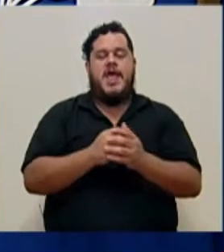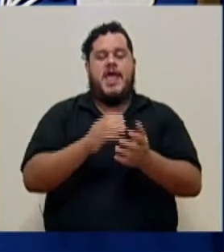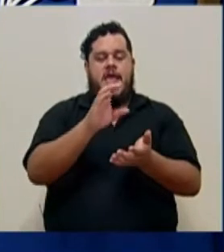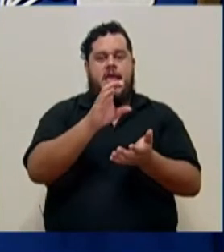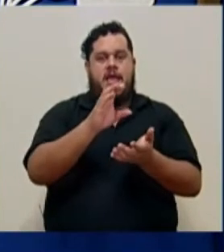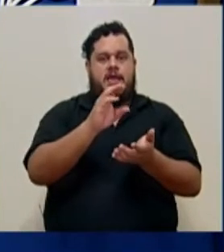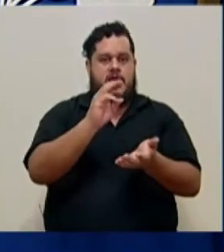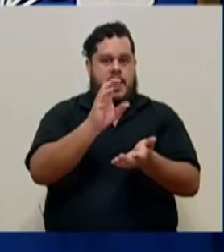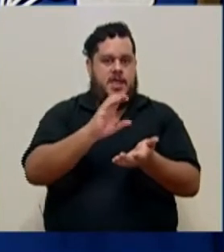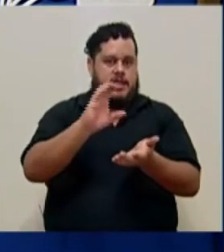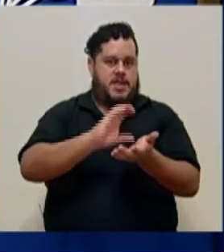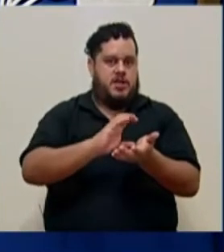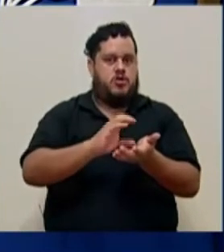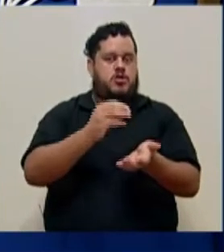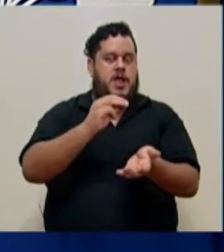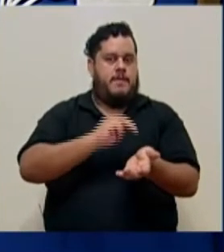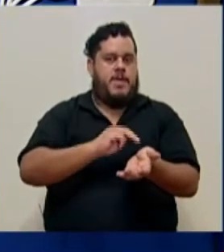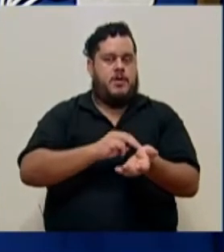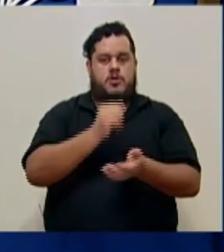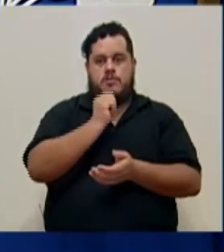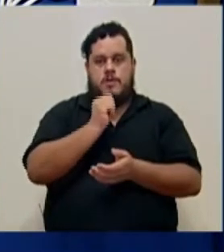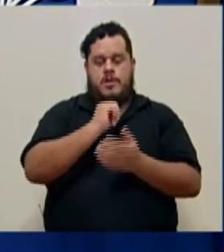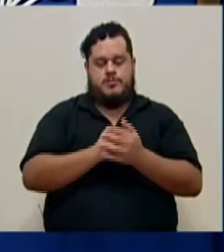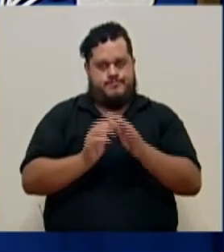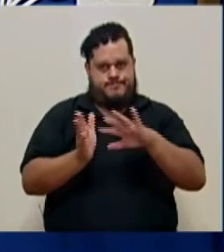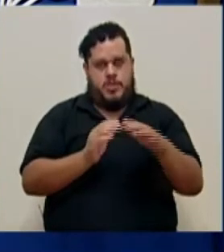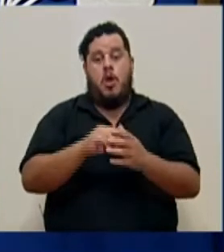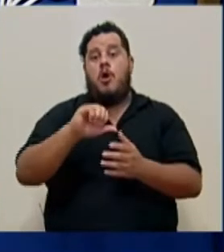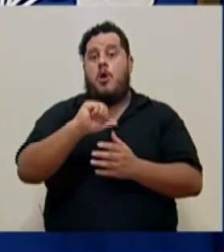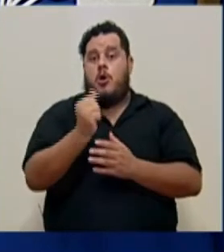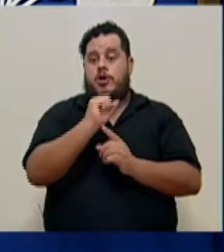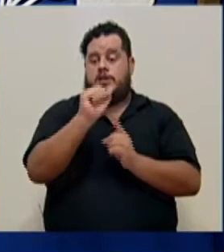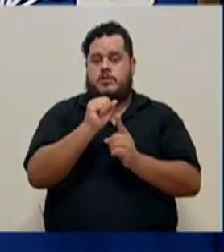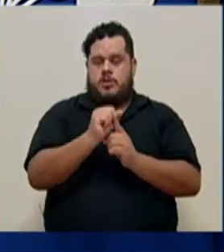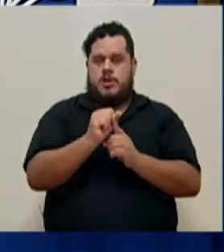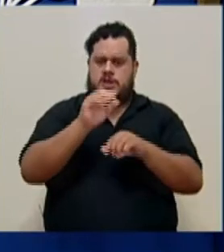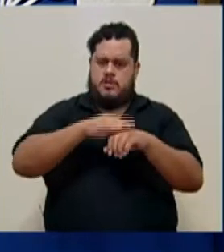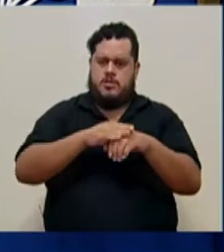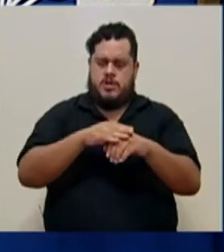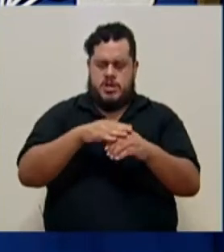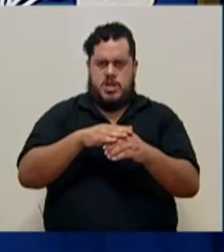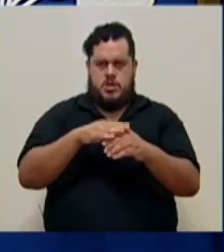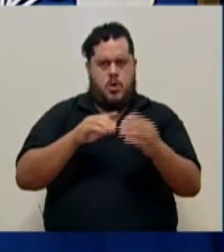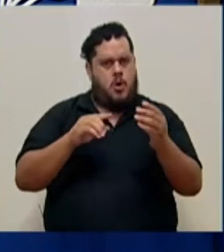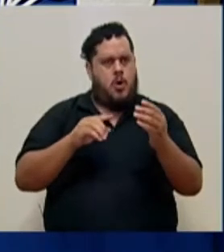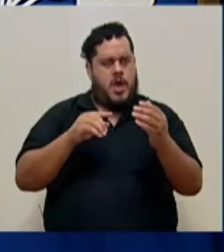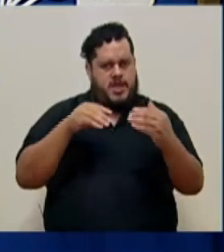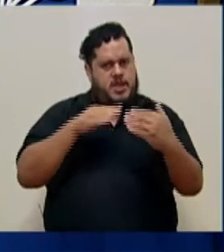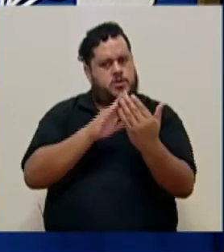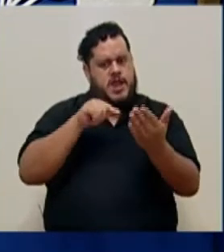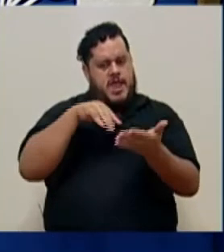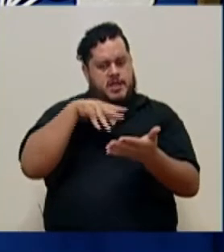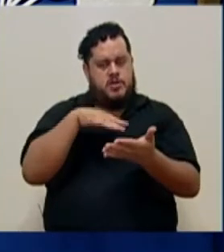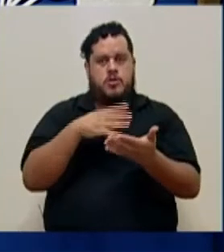privados. Otros hallazgos que han permitido encontrarse en este estudio es con respecto a los